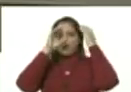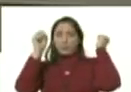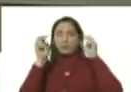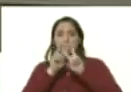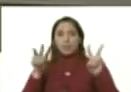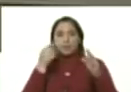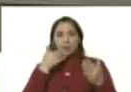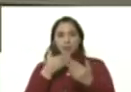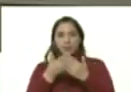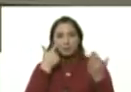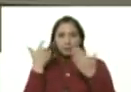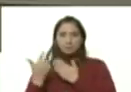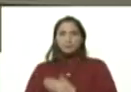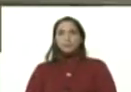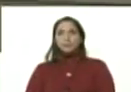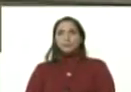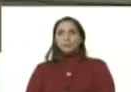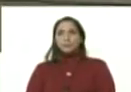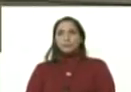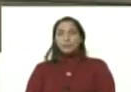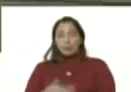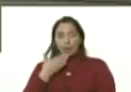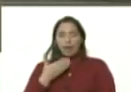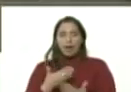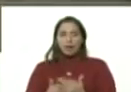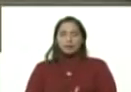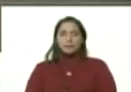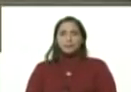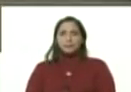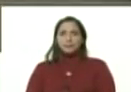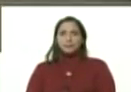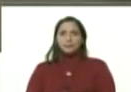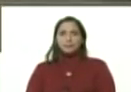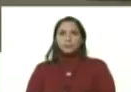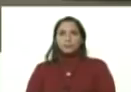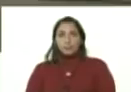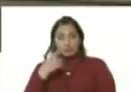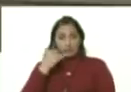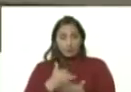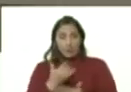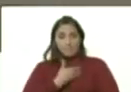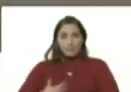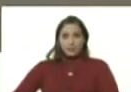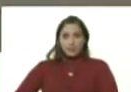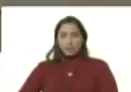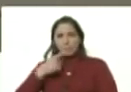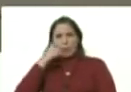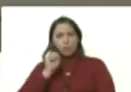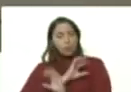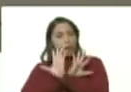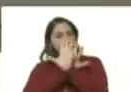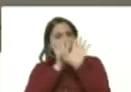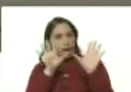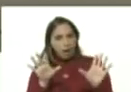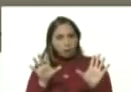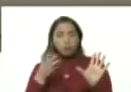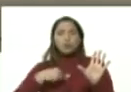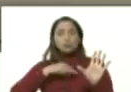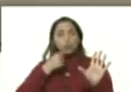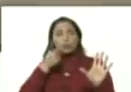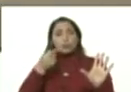paz. Gracias. Muchas gracias. Fíjate, el presidente Maduro ha sido muy claro, y así se lo